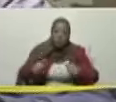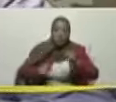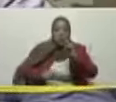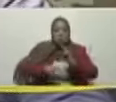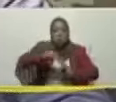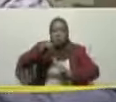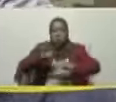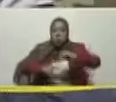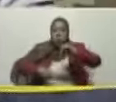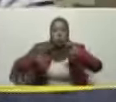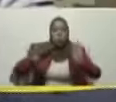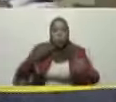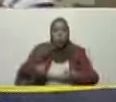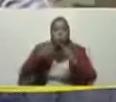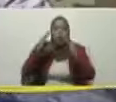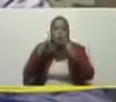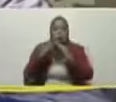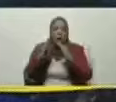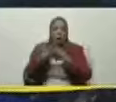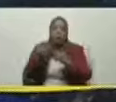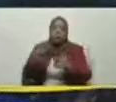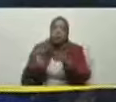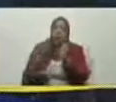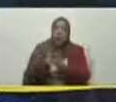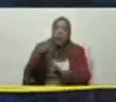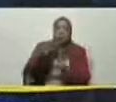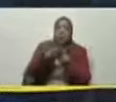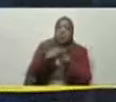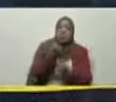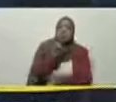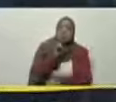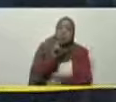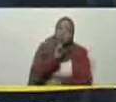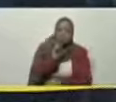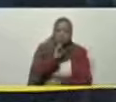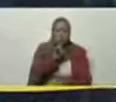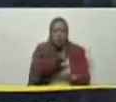renacerá. Y esta la superaremos.